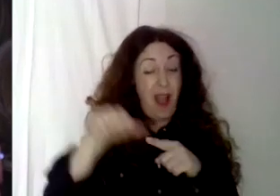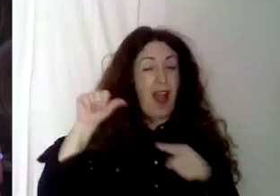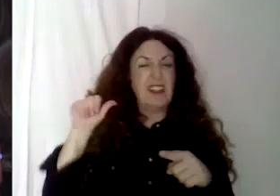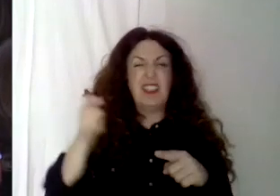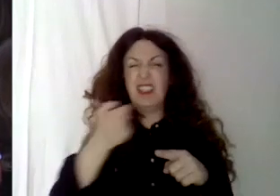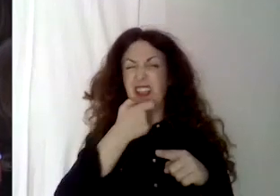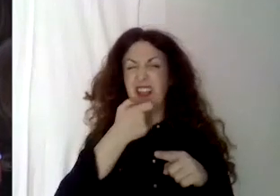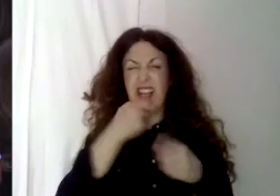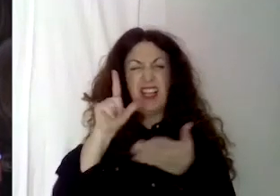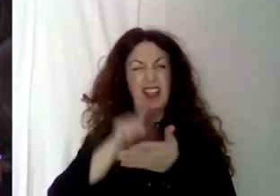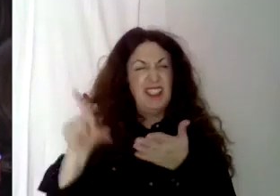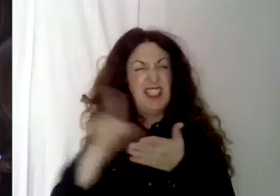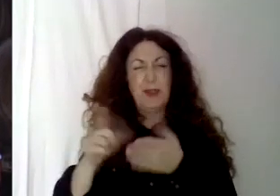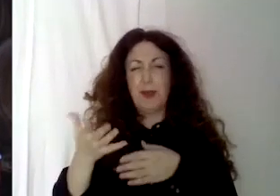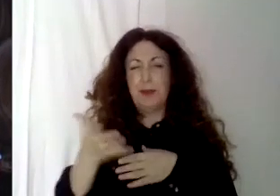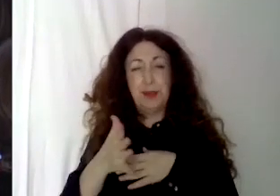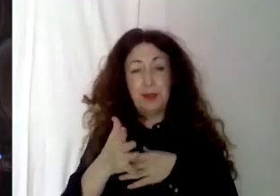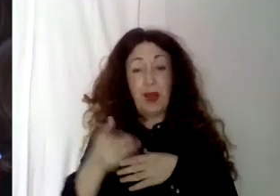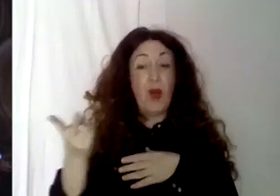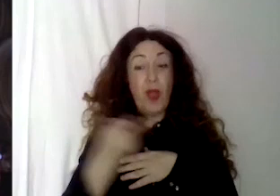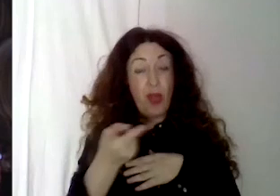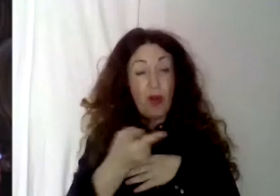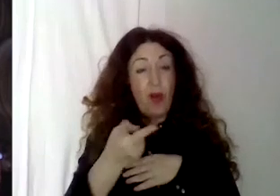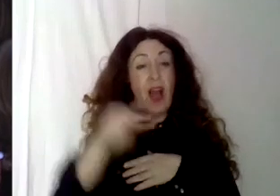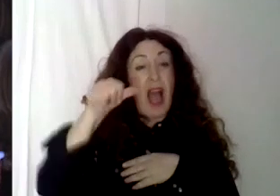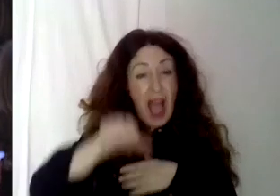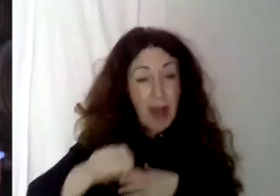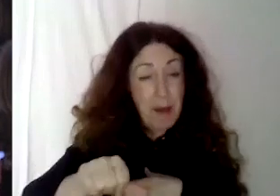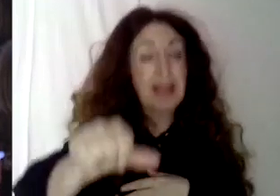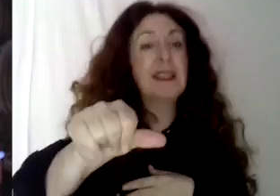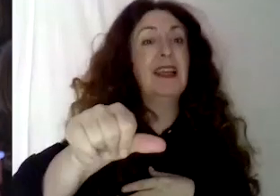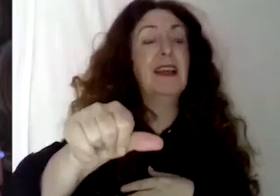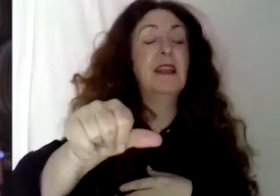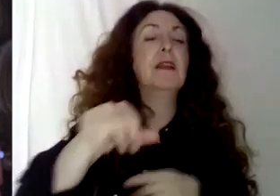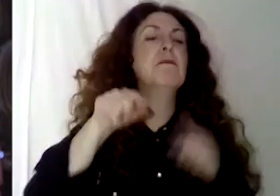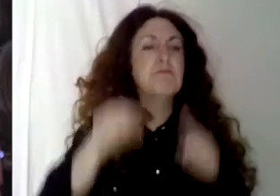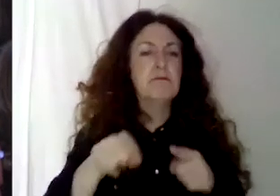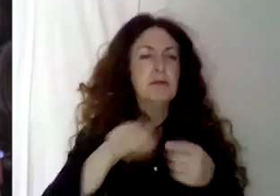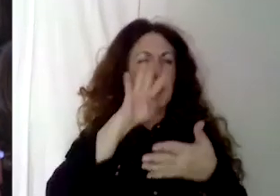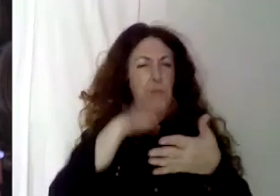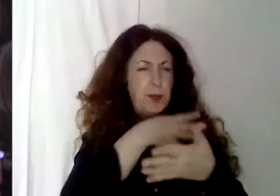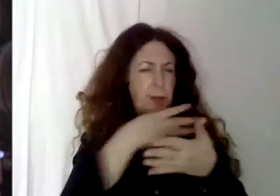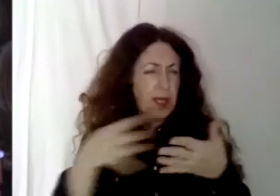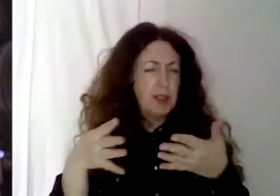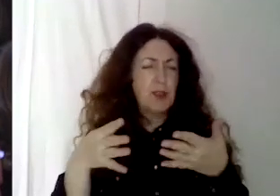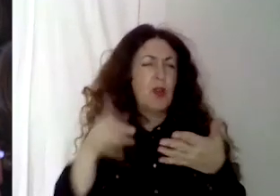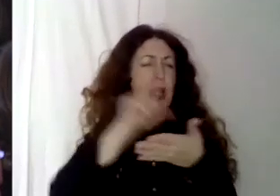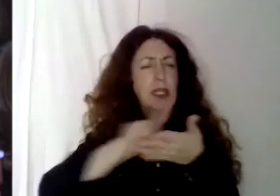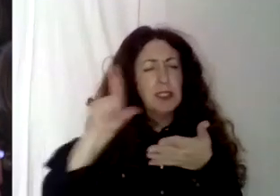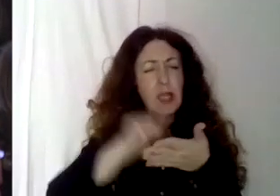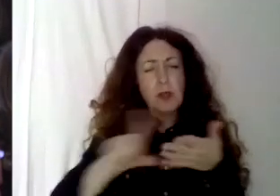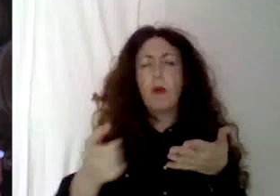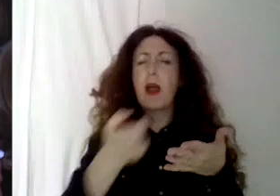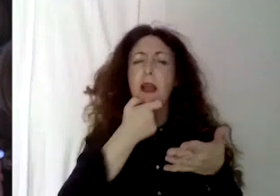de forma radical y el verso blanco es aplicado hasta el día de hoy con profusión de ejemplos en la lengua